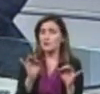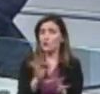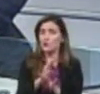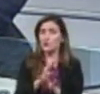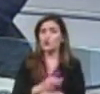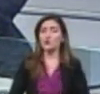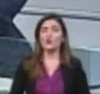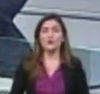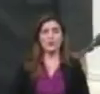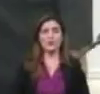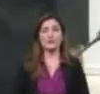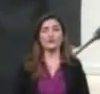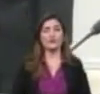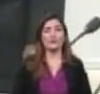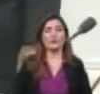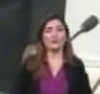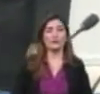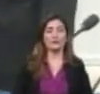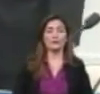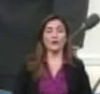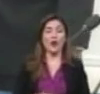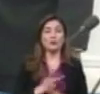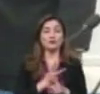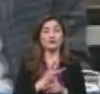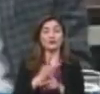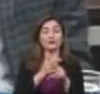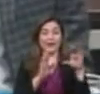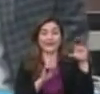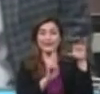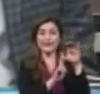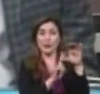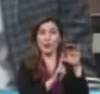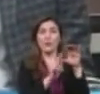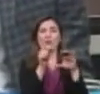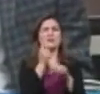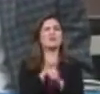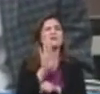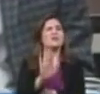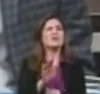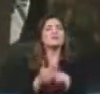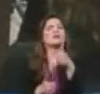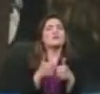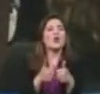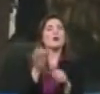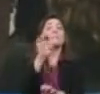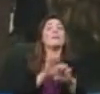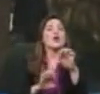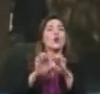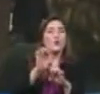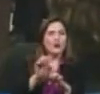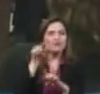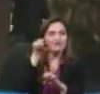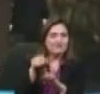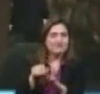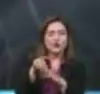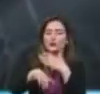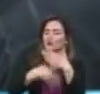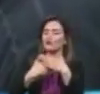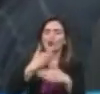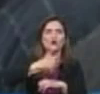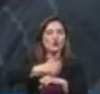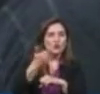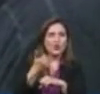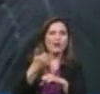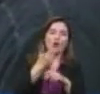funciones. El trabajo de este Consejo Transitorio es evaluar a las actuales autoridades nombradas por el último Consejo de Participación Ciudadana.